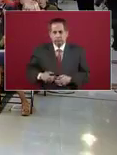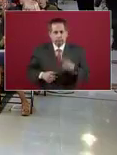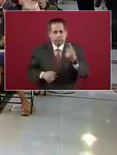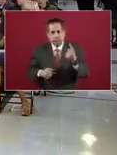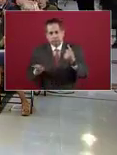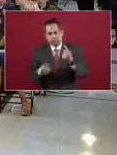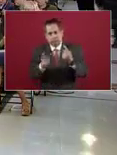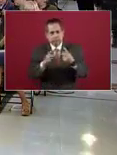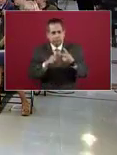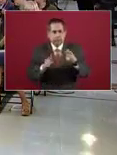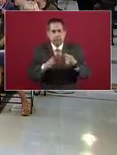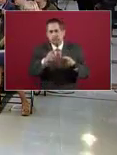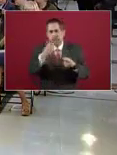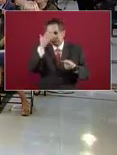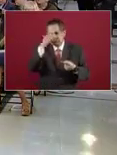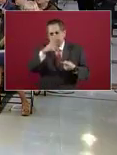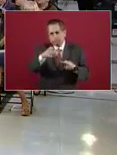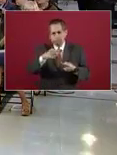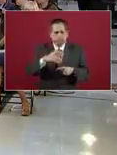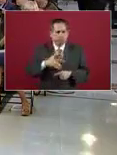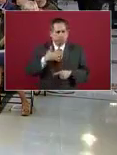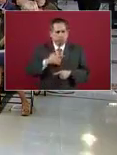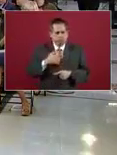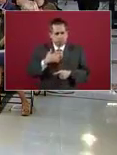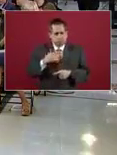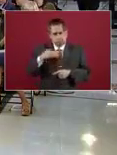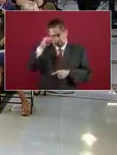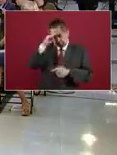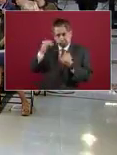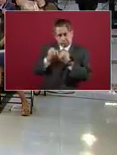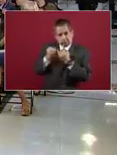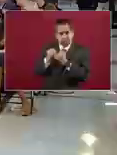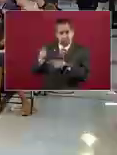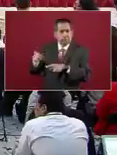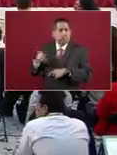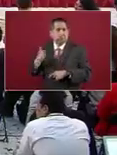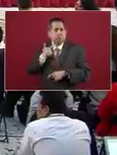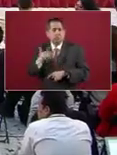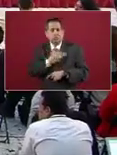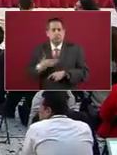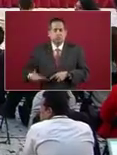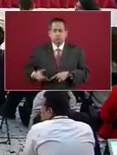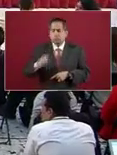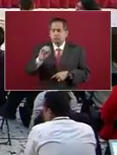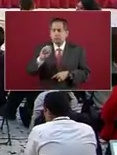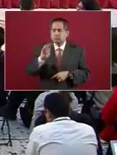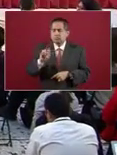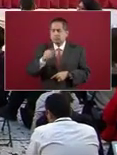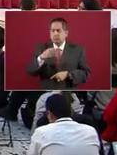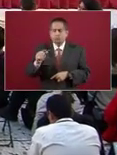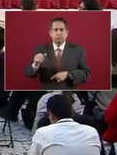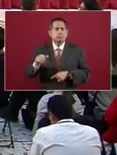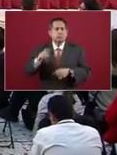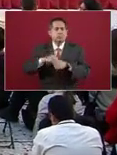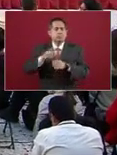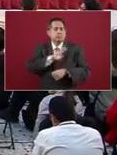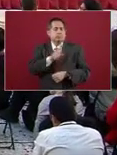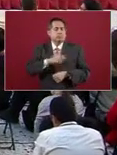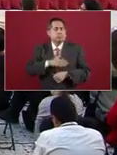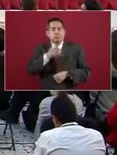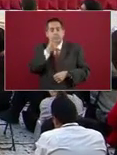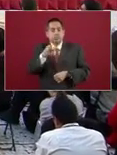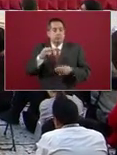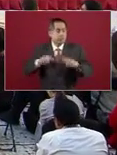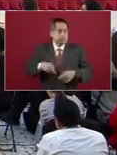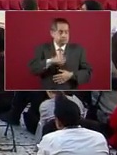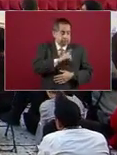preguntas. La primera, saber si usted comparte las declaraciones que ayer hizo el expresidente Barack Obama en España sobre que las personas con